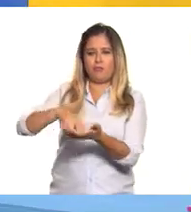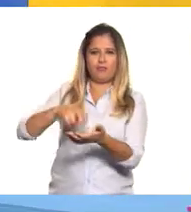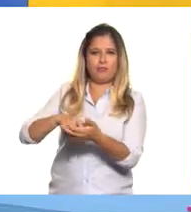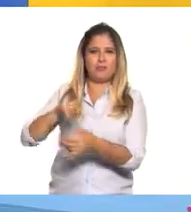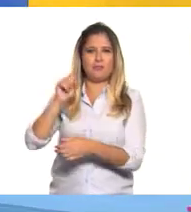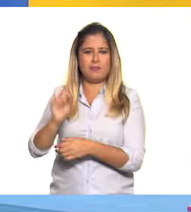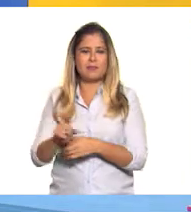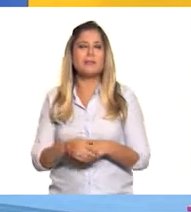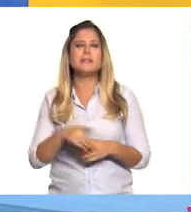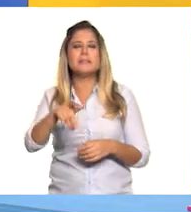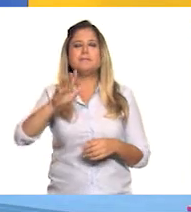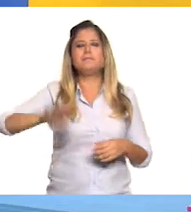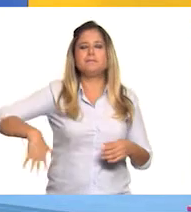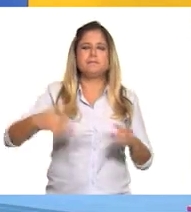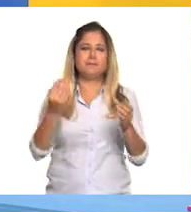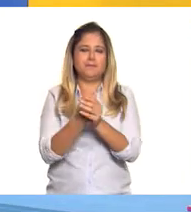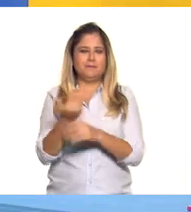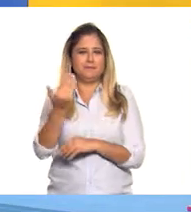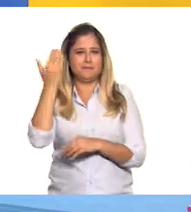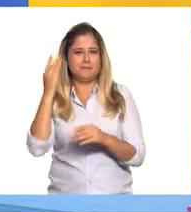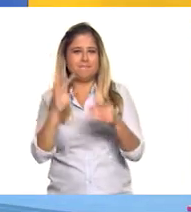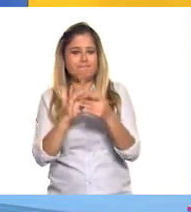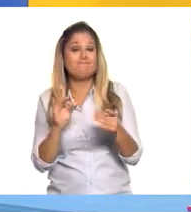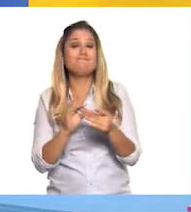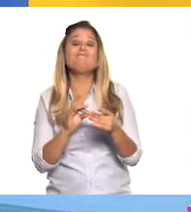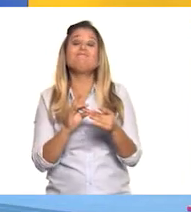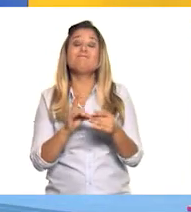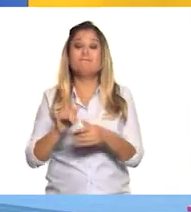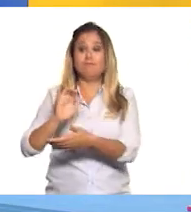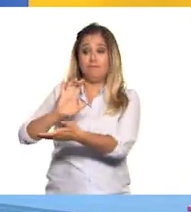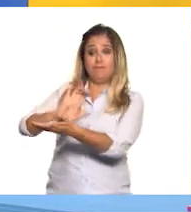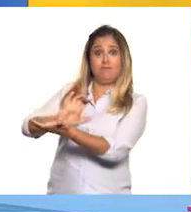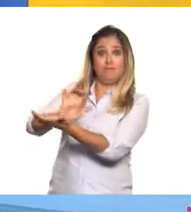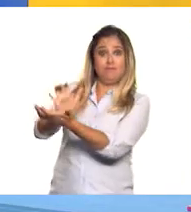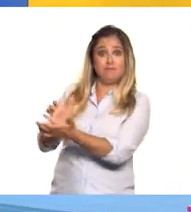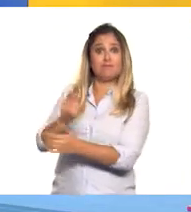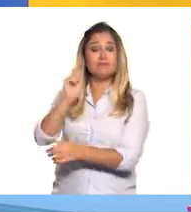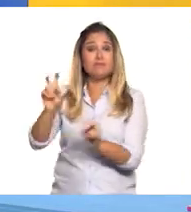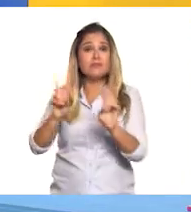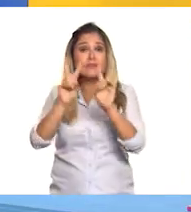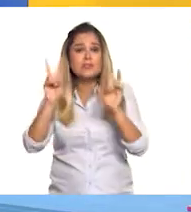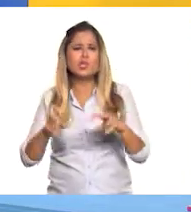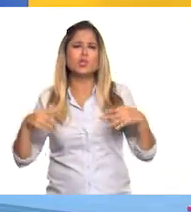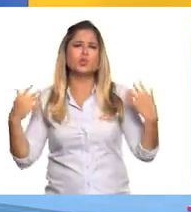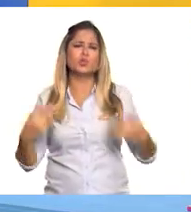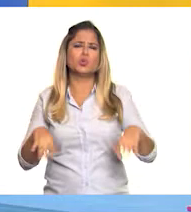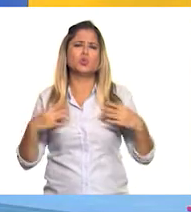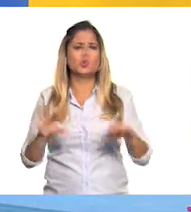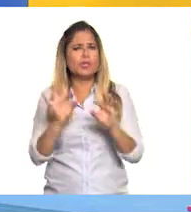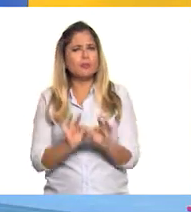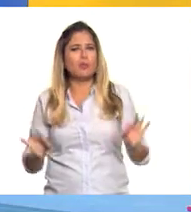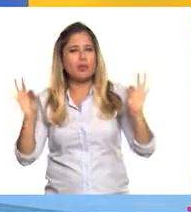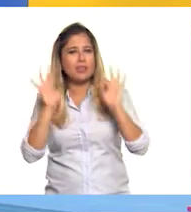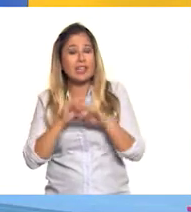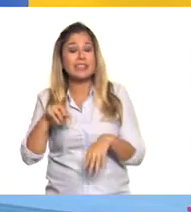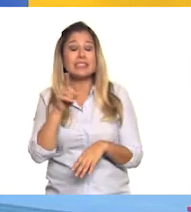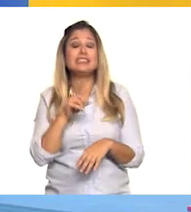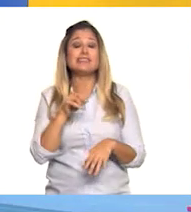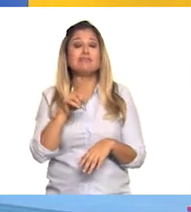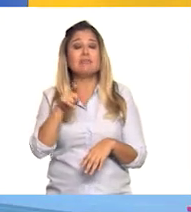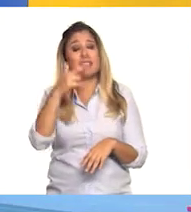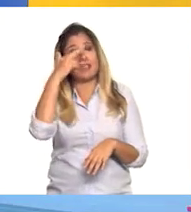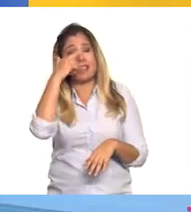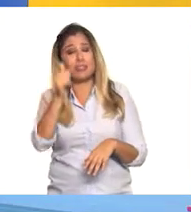lo estuvimos comentando en las clases anteriores, y sí, la discriminación es un tema de gran relevancia porque,